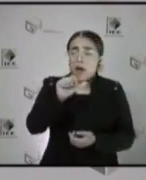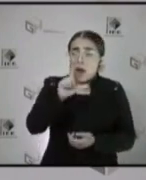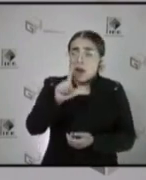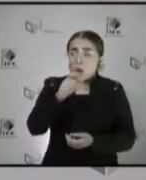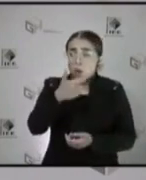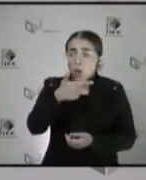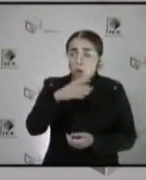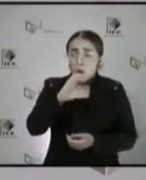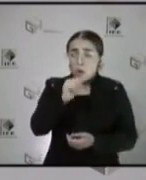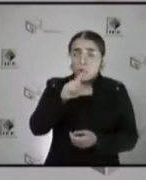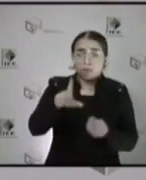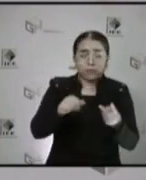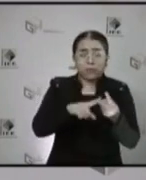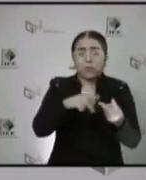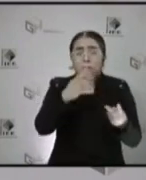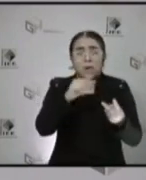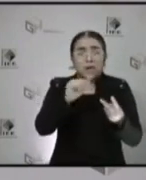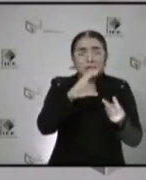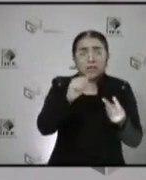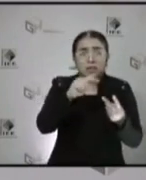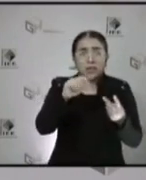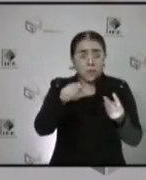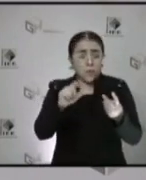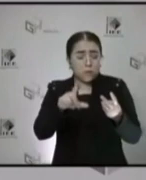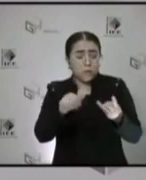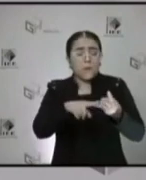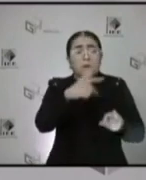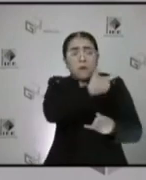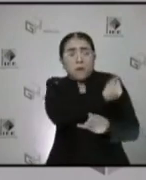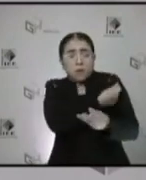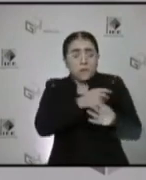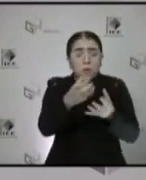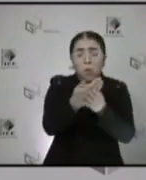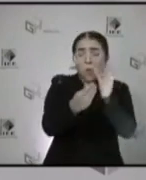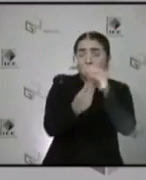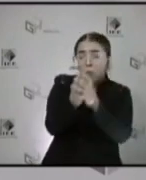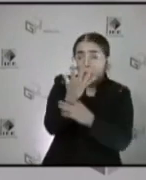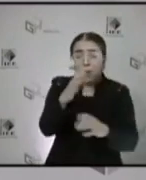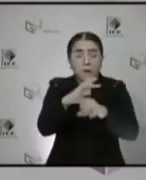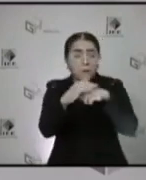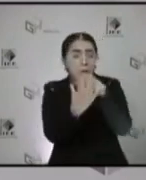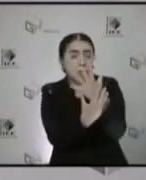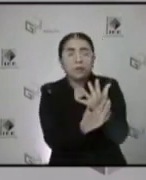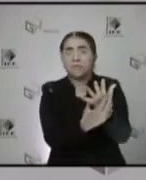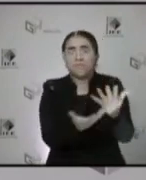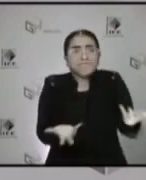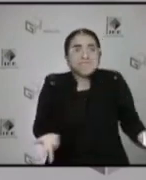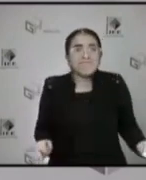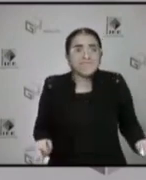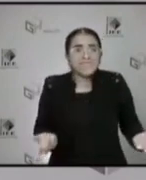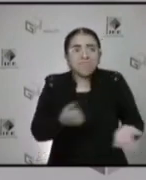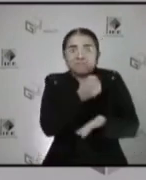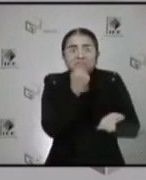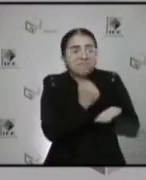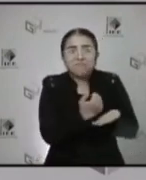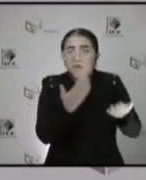paracetamol, antibióticos, jeringas, guantes quirúrgicos, no lo aceptó. Hoy, si usted quiere ir a un hospital, le